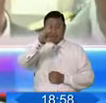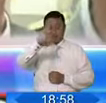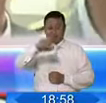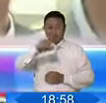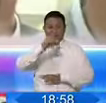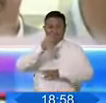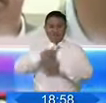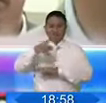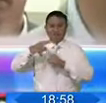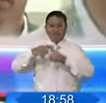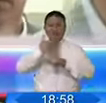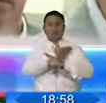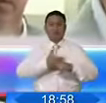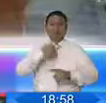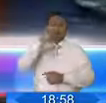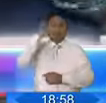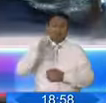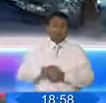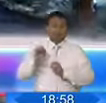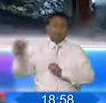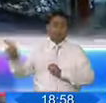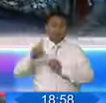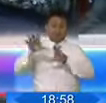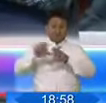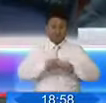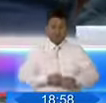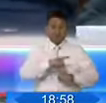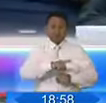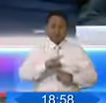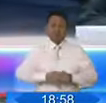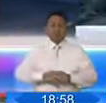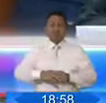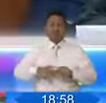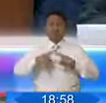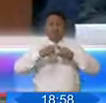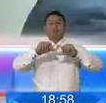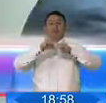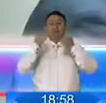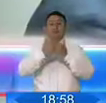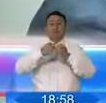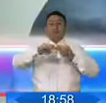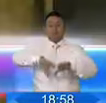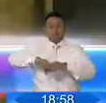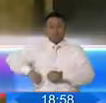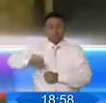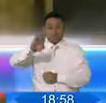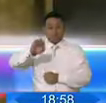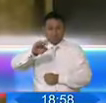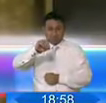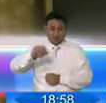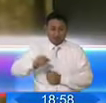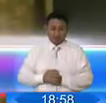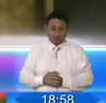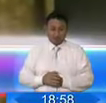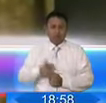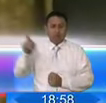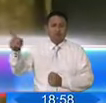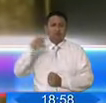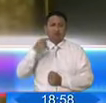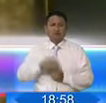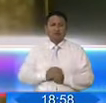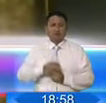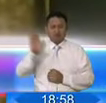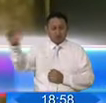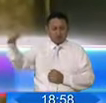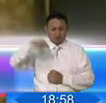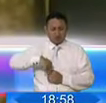por la investigación que se lleva a cabo del secuestro del ex legislador fernando balda y añadió el manifestaba que vengan al país